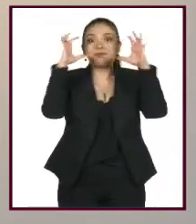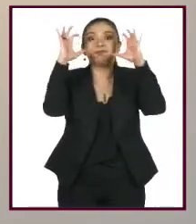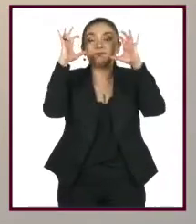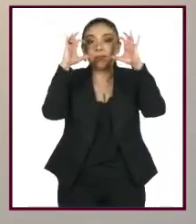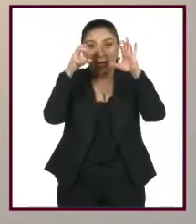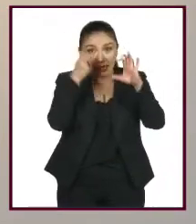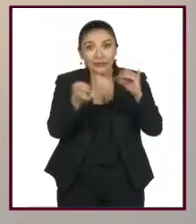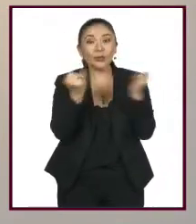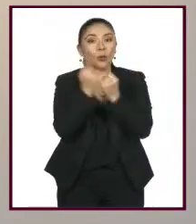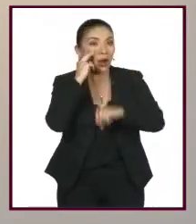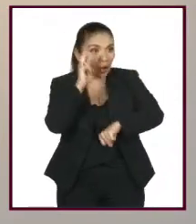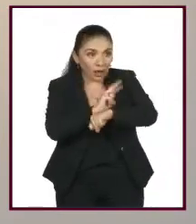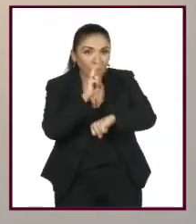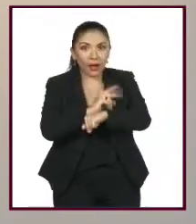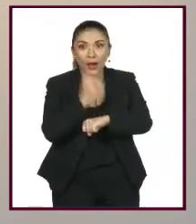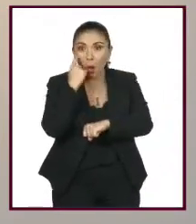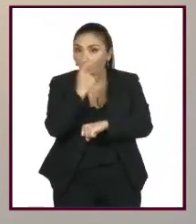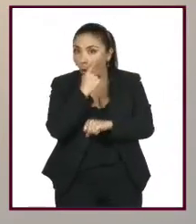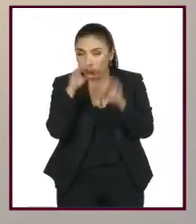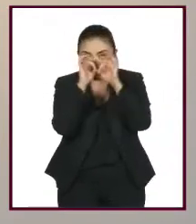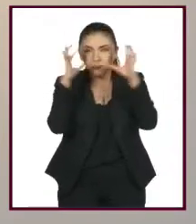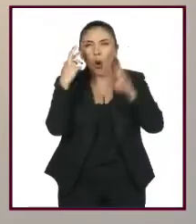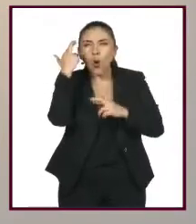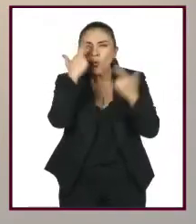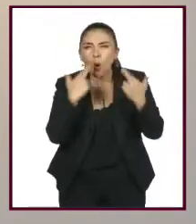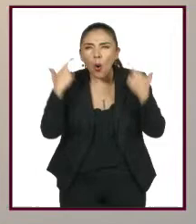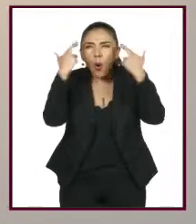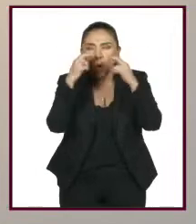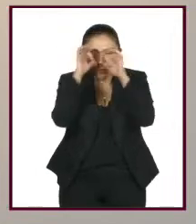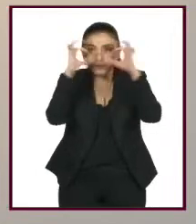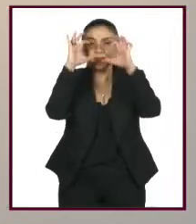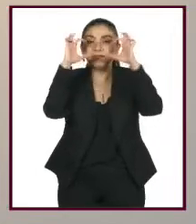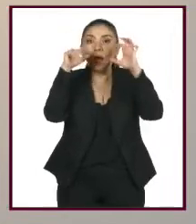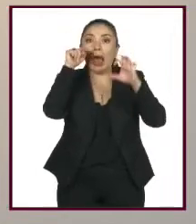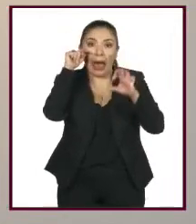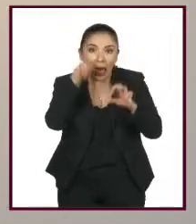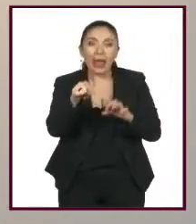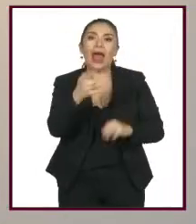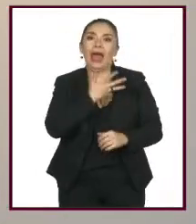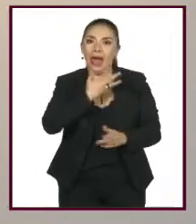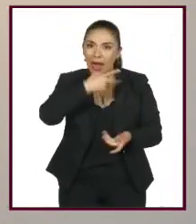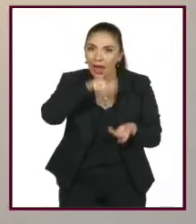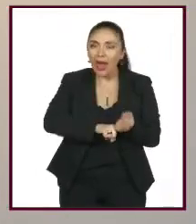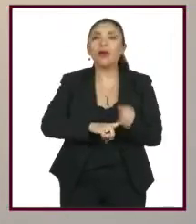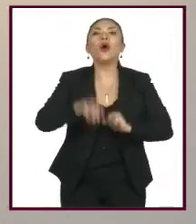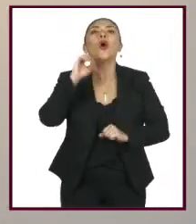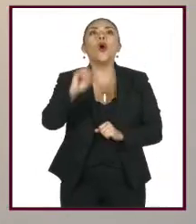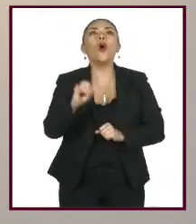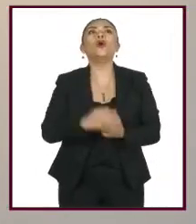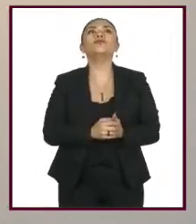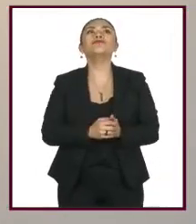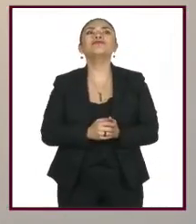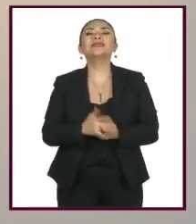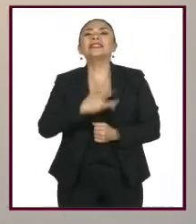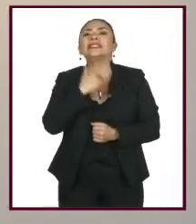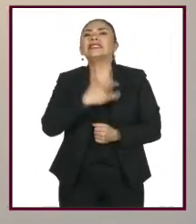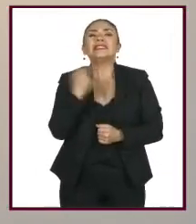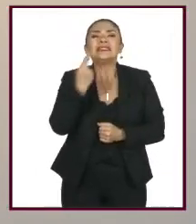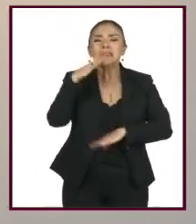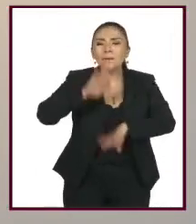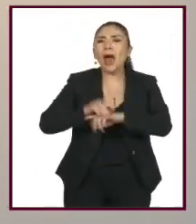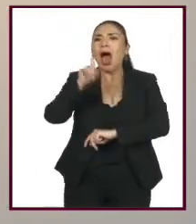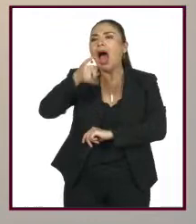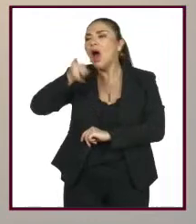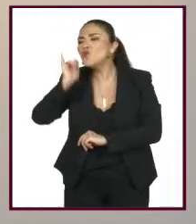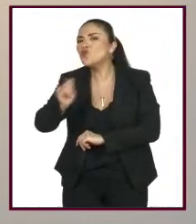eso también es un síntoma importante, los ojos rojos y las pupilas dilatadas, constantemente tienen que estar tomando